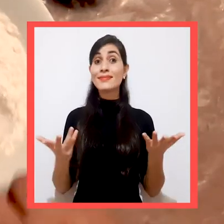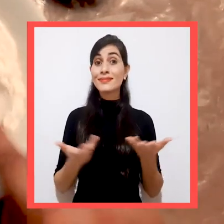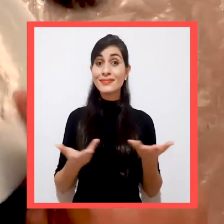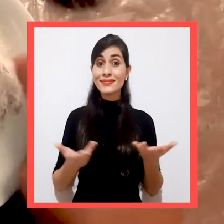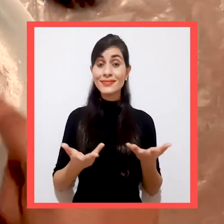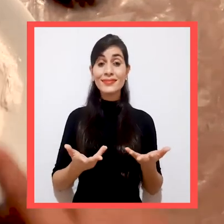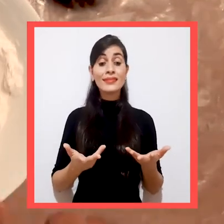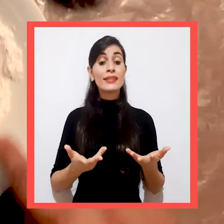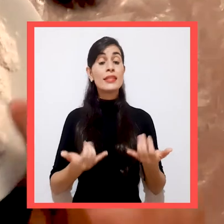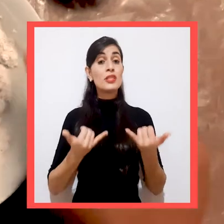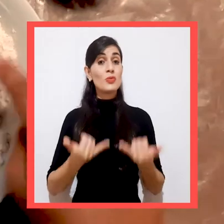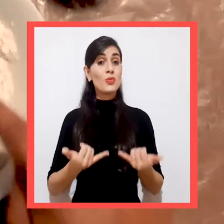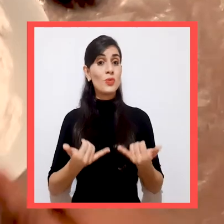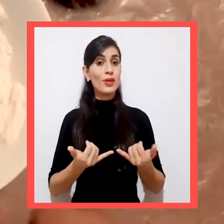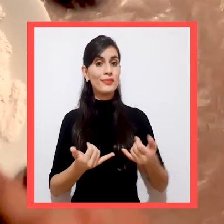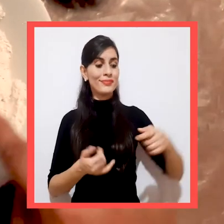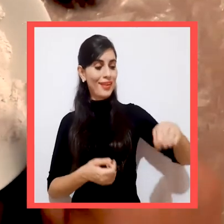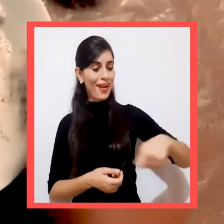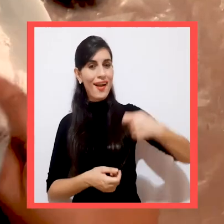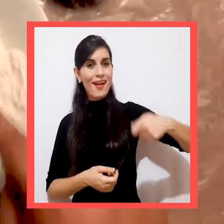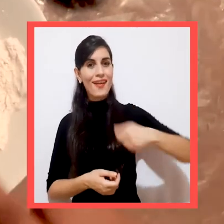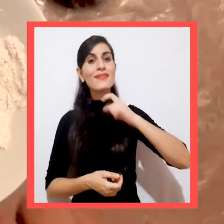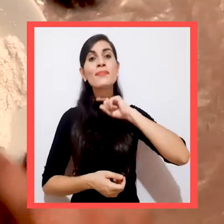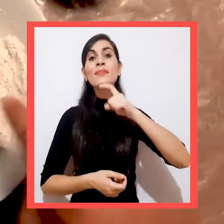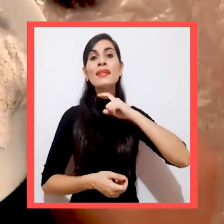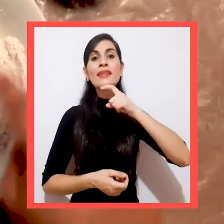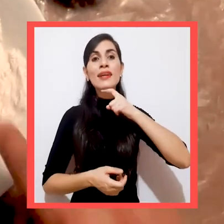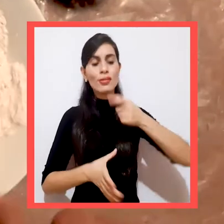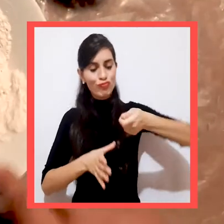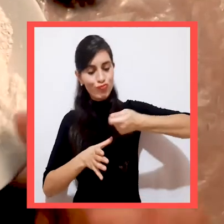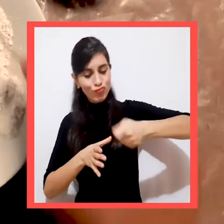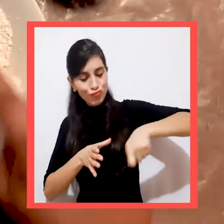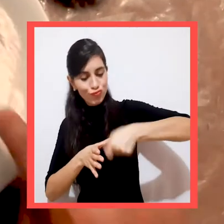Para ello hacemos uso de la cuchara de metal.